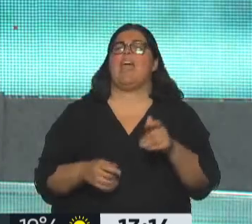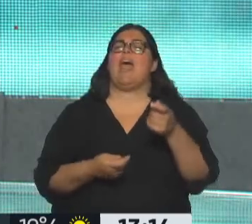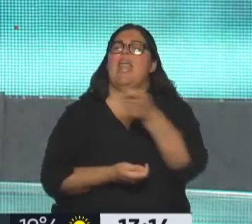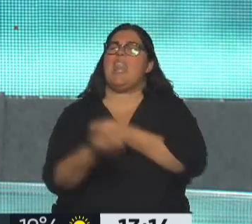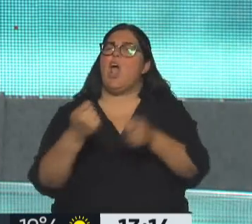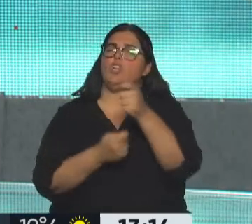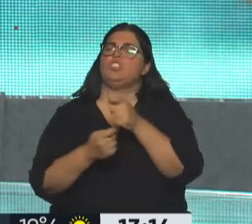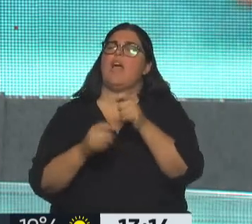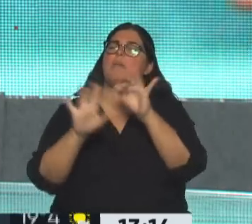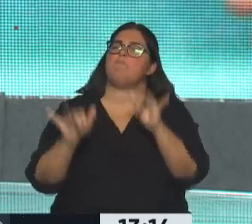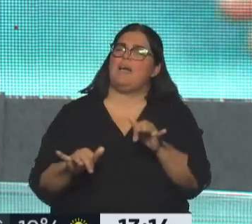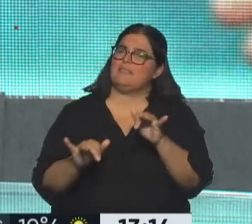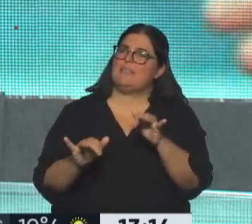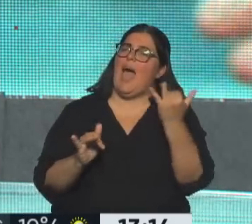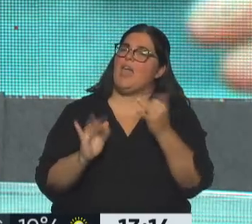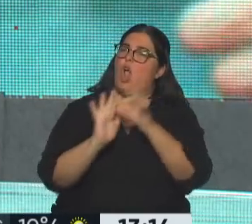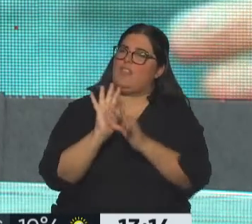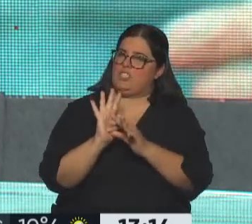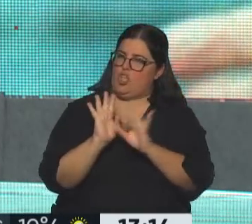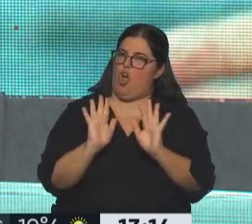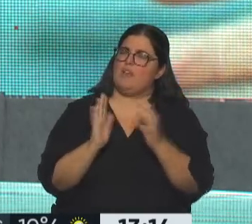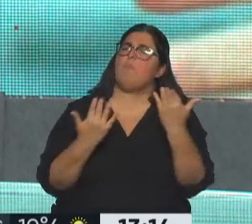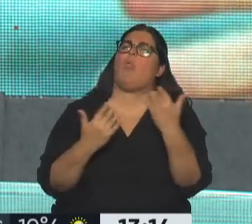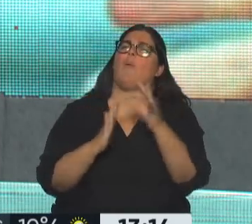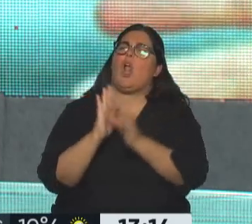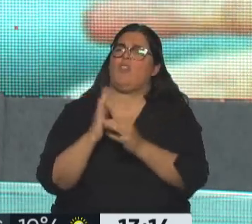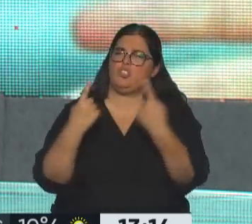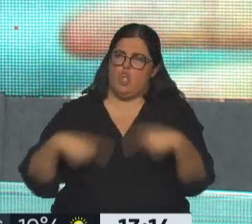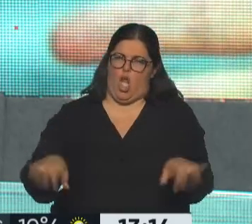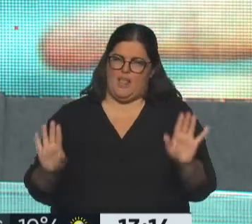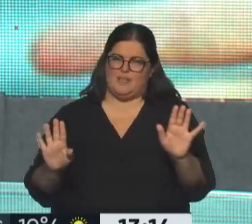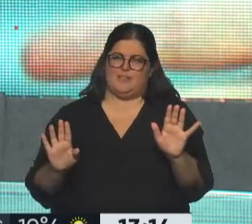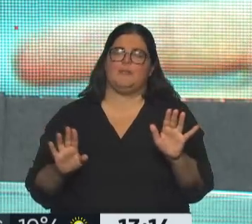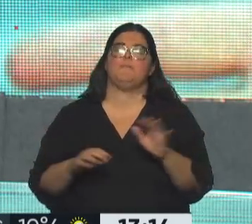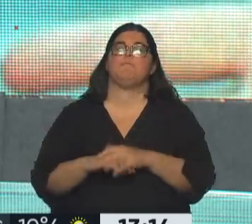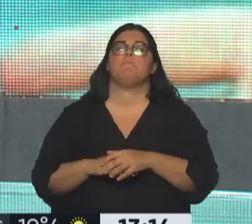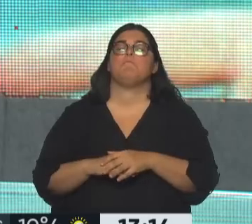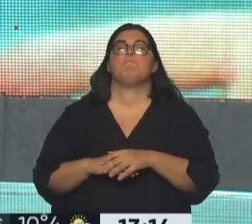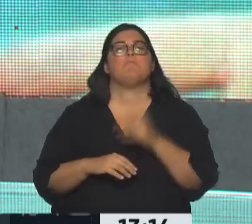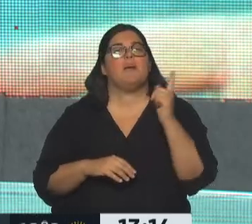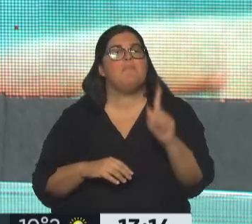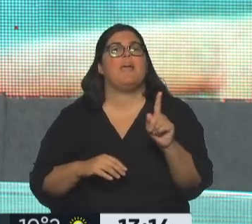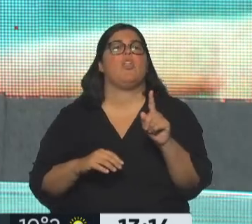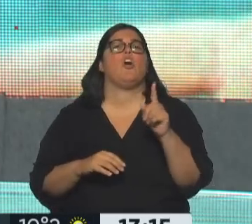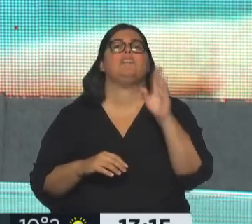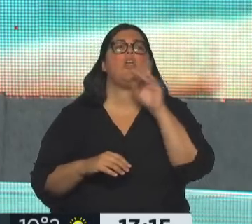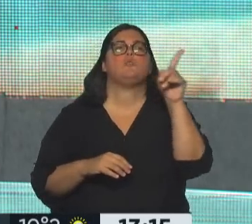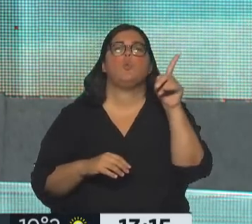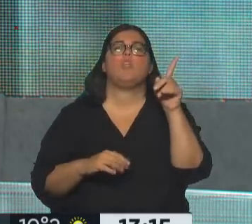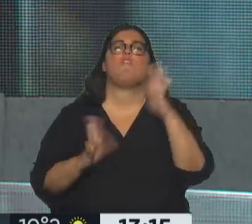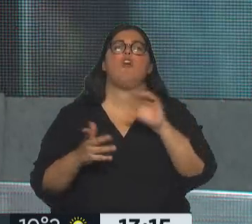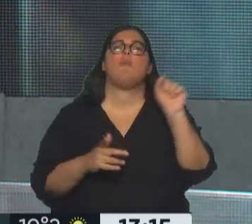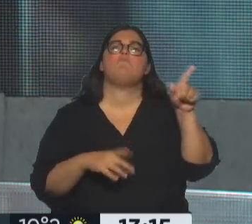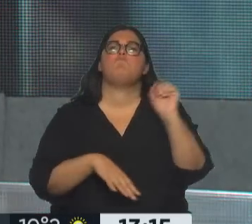la tregua entre Rusia y Ucrania pueden haber muchas condiciones. Ahora, el tema es que Estados Unidos está